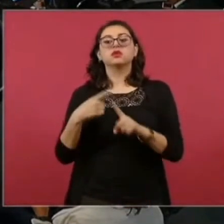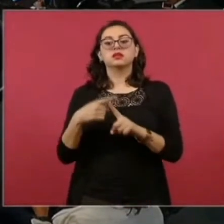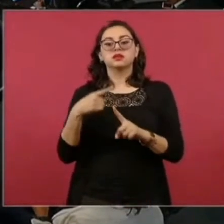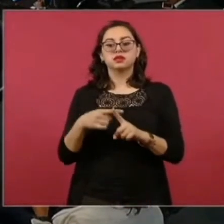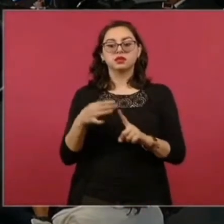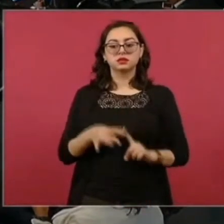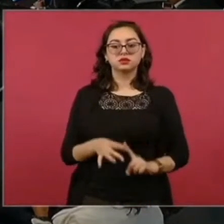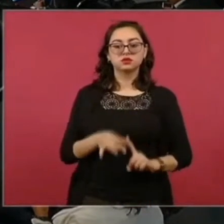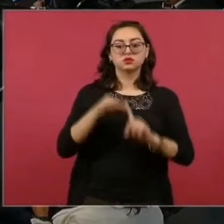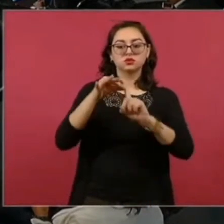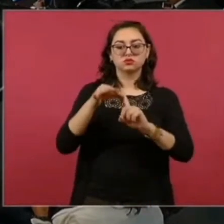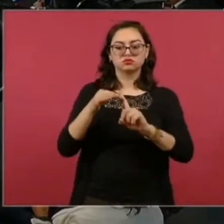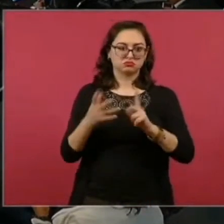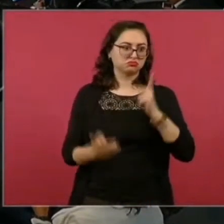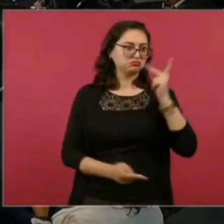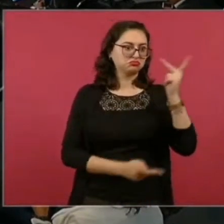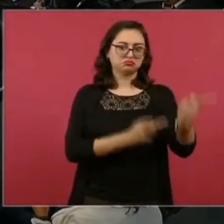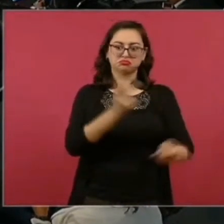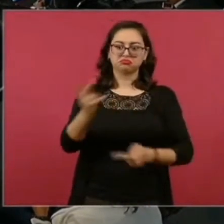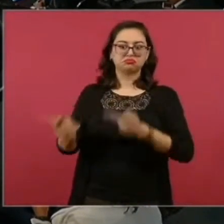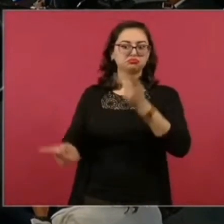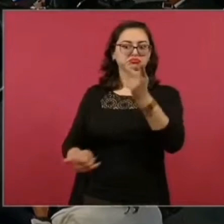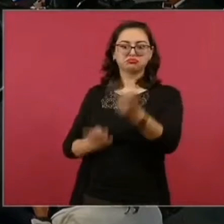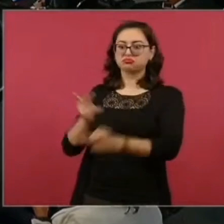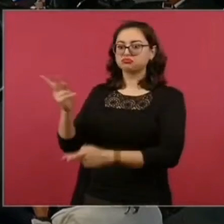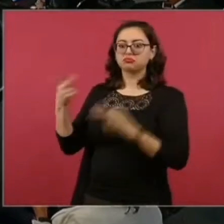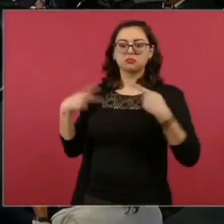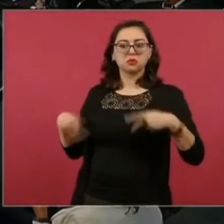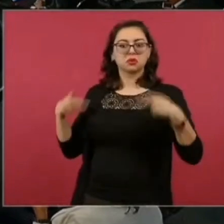Y ahí están los resultados.